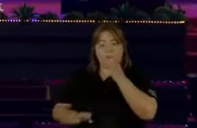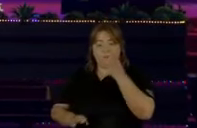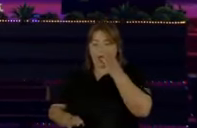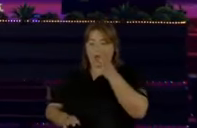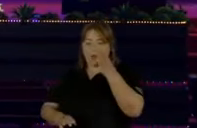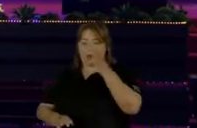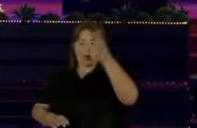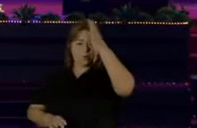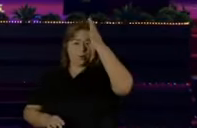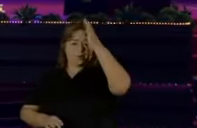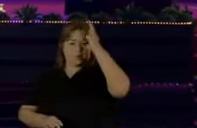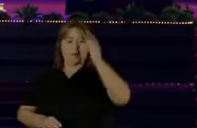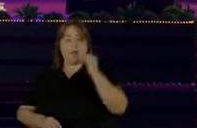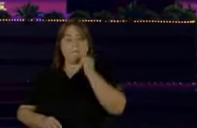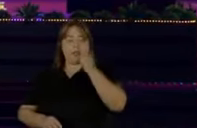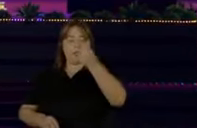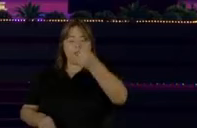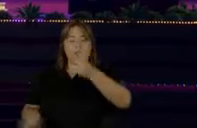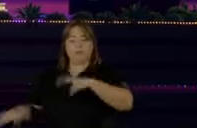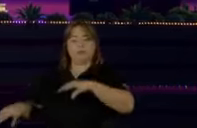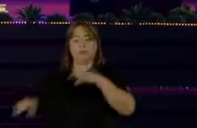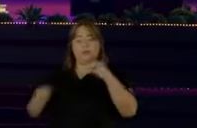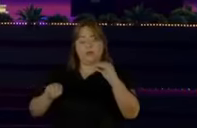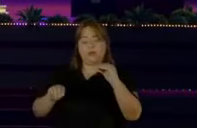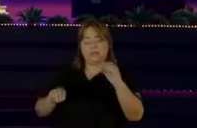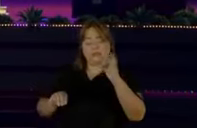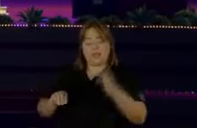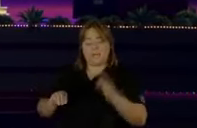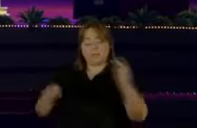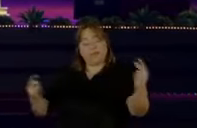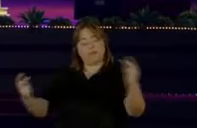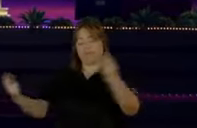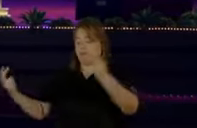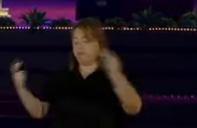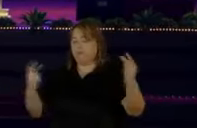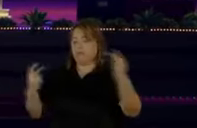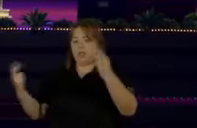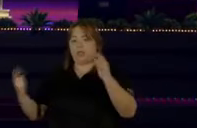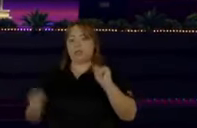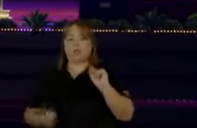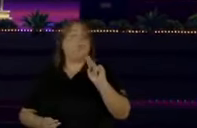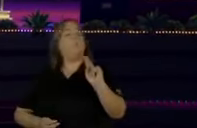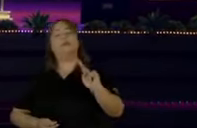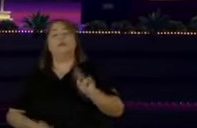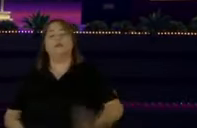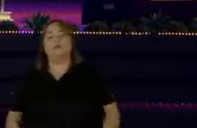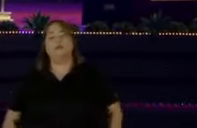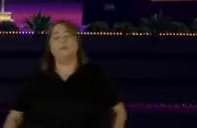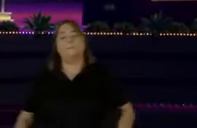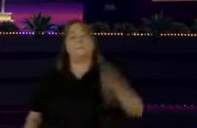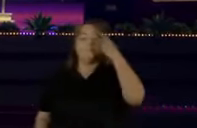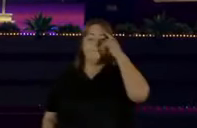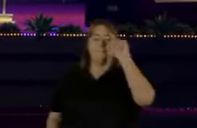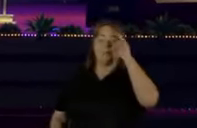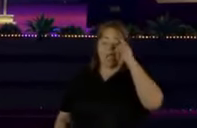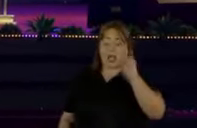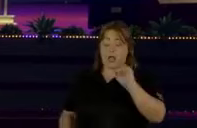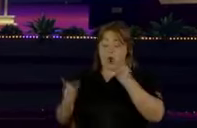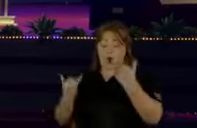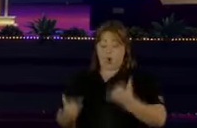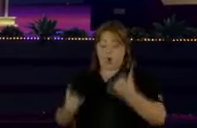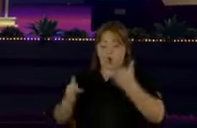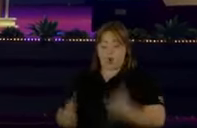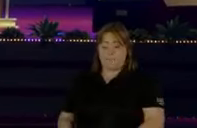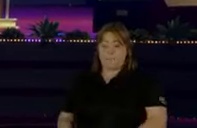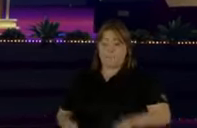aquí y ven el programa y siempre están pendientes de lo que hacemos. Y ellos pudieron estar para dedicar su nieto hoy al Señor.